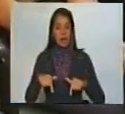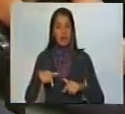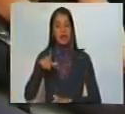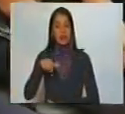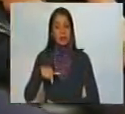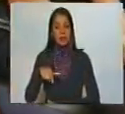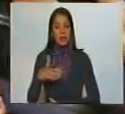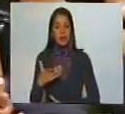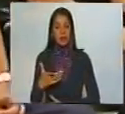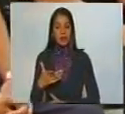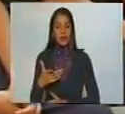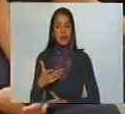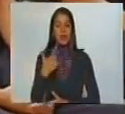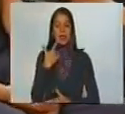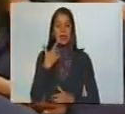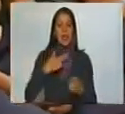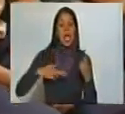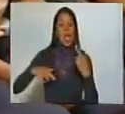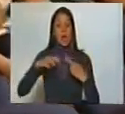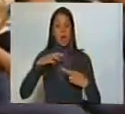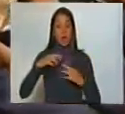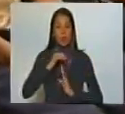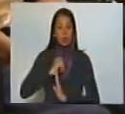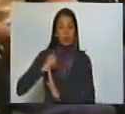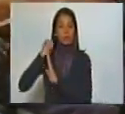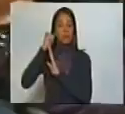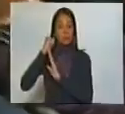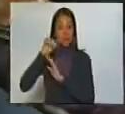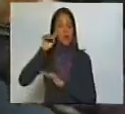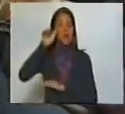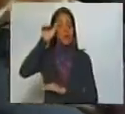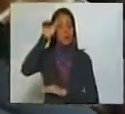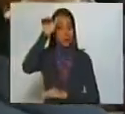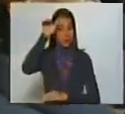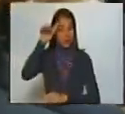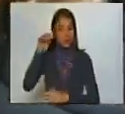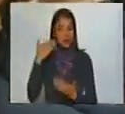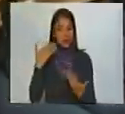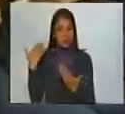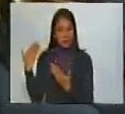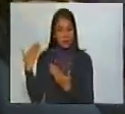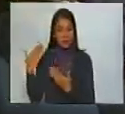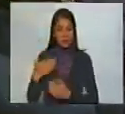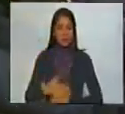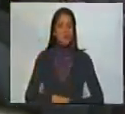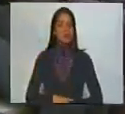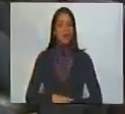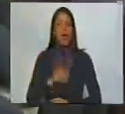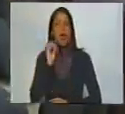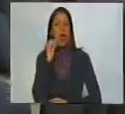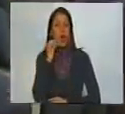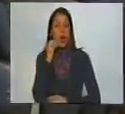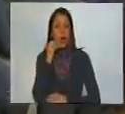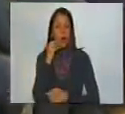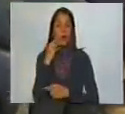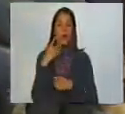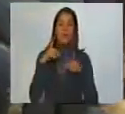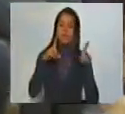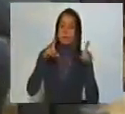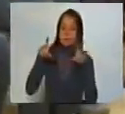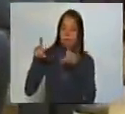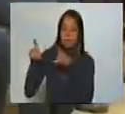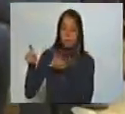también el futuro de la revolución, el gabinete del futuro de la revolución. Los jóvenes en formación.